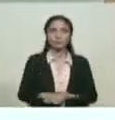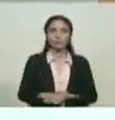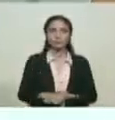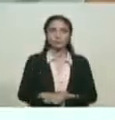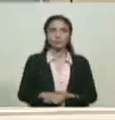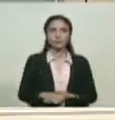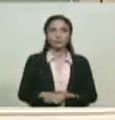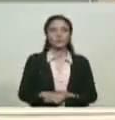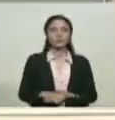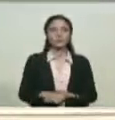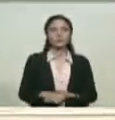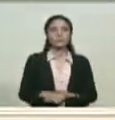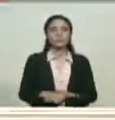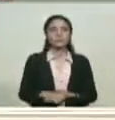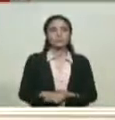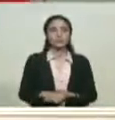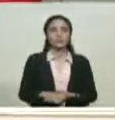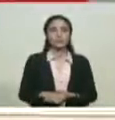nacional